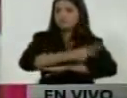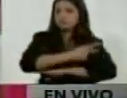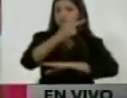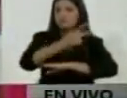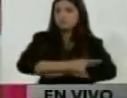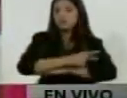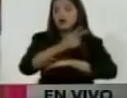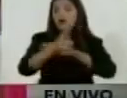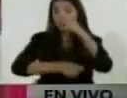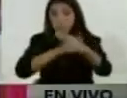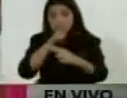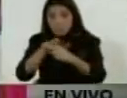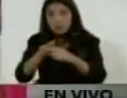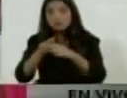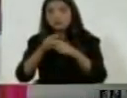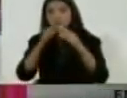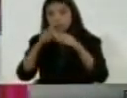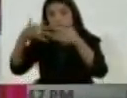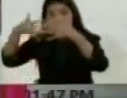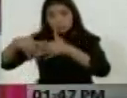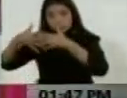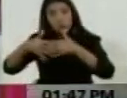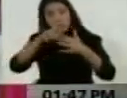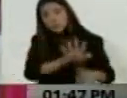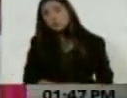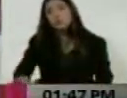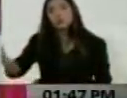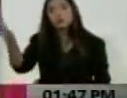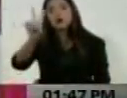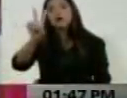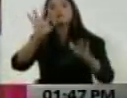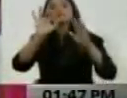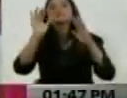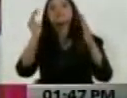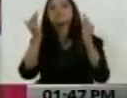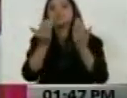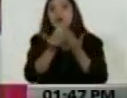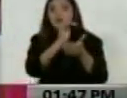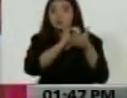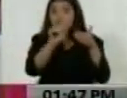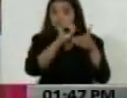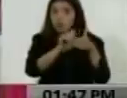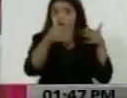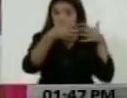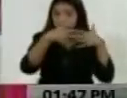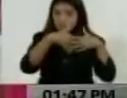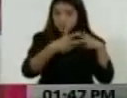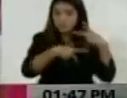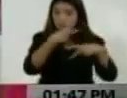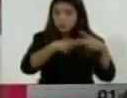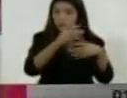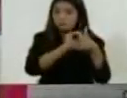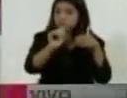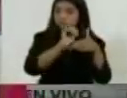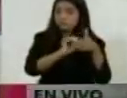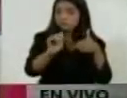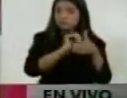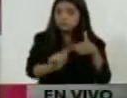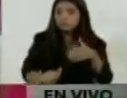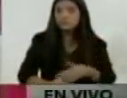puertos y refinerías de Venezuela y del mundo, cada dólar que produce nuestra industria petrolera,